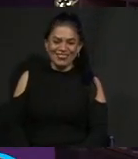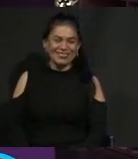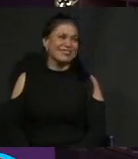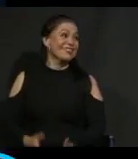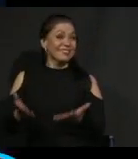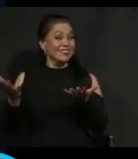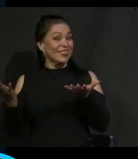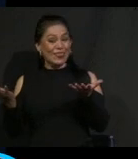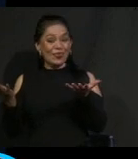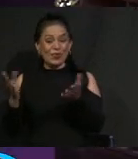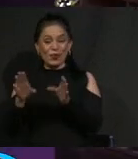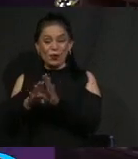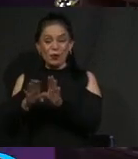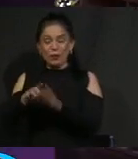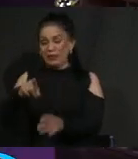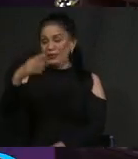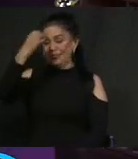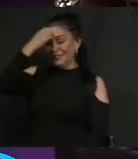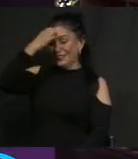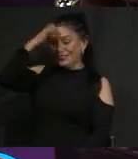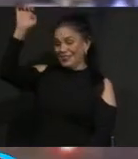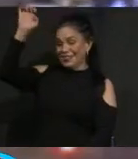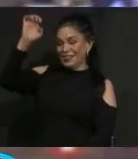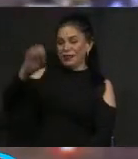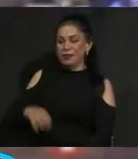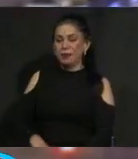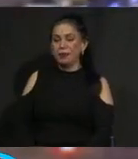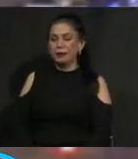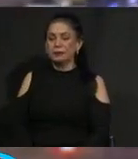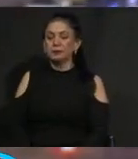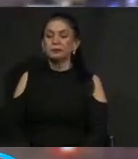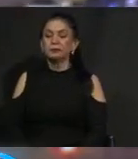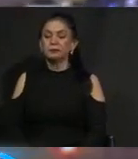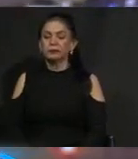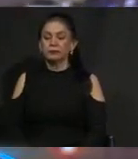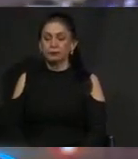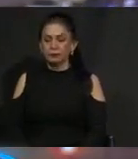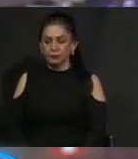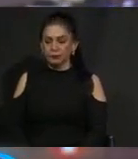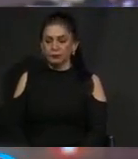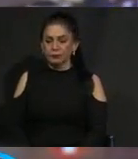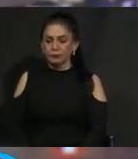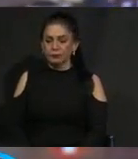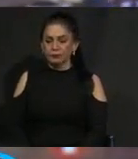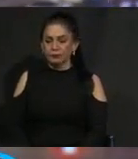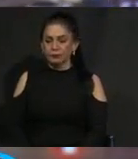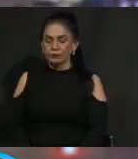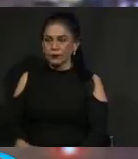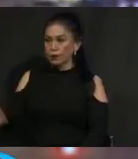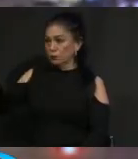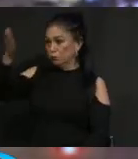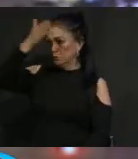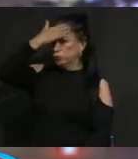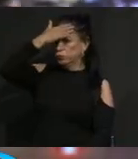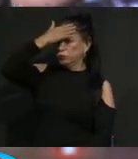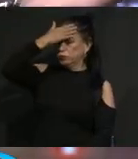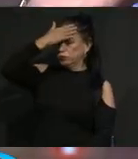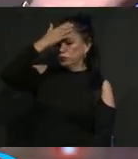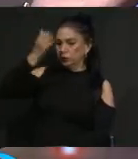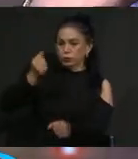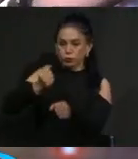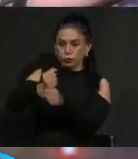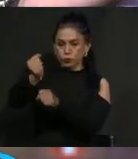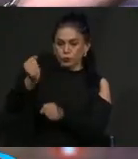tenis en la te lo juro que quedé peor traía un Converse marcado aquí y decía Converse en la piel Entonces